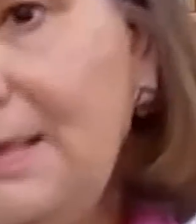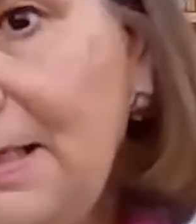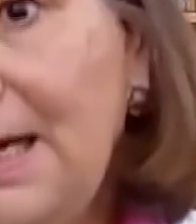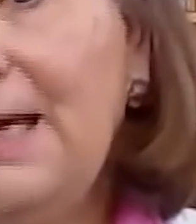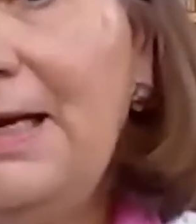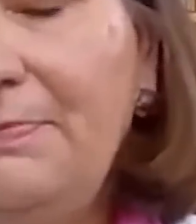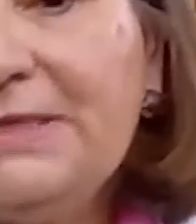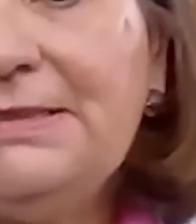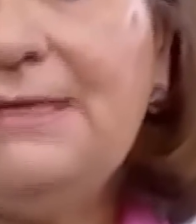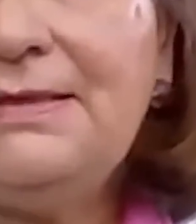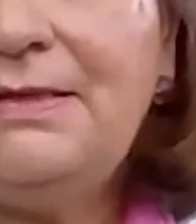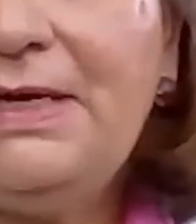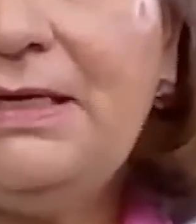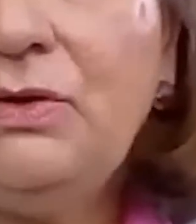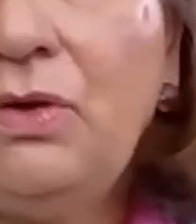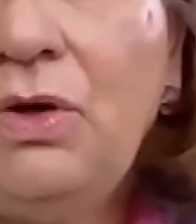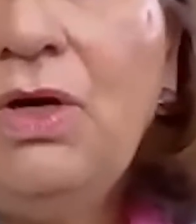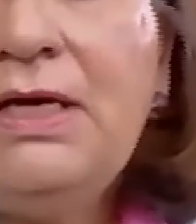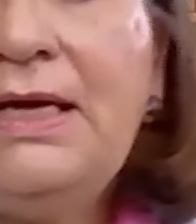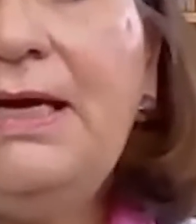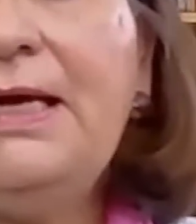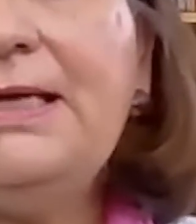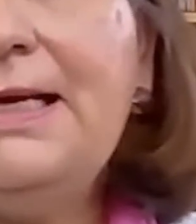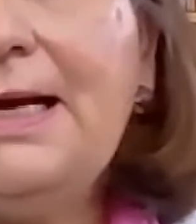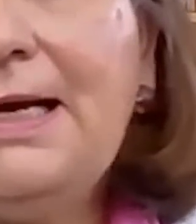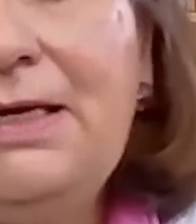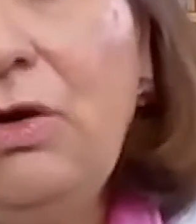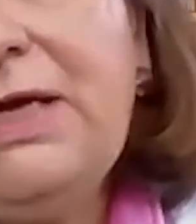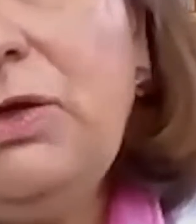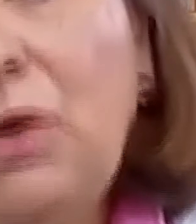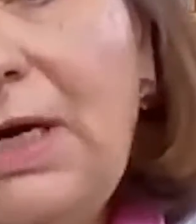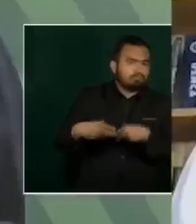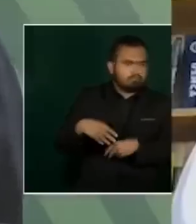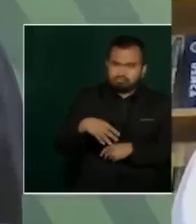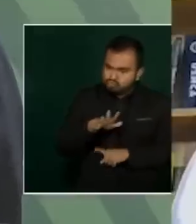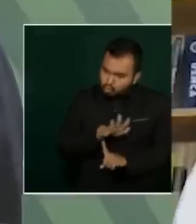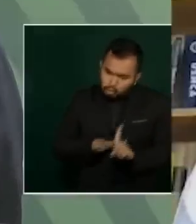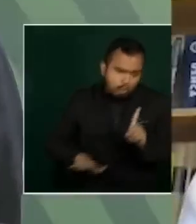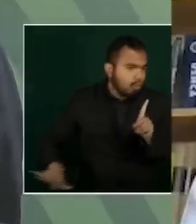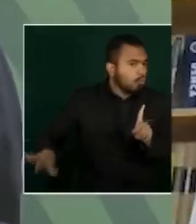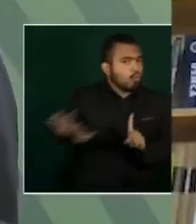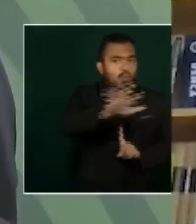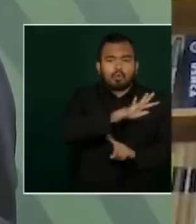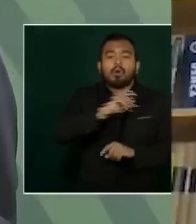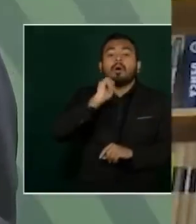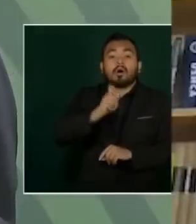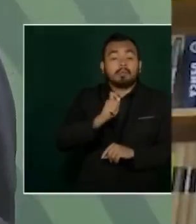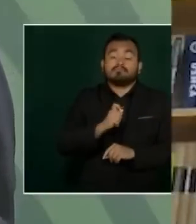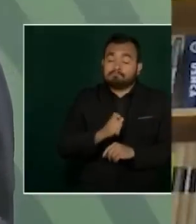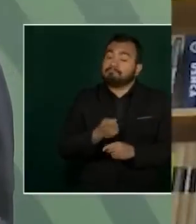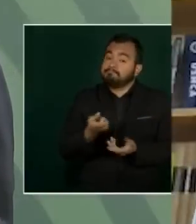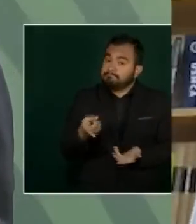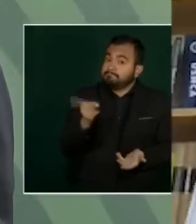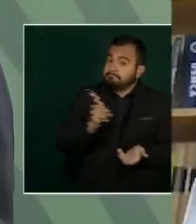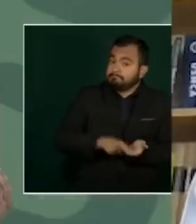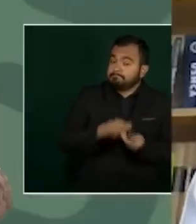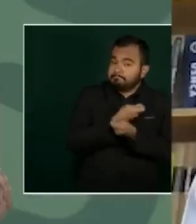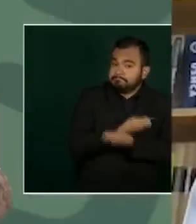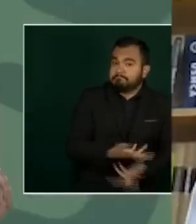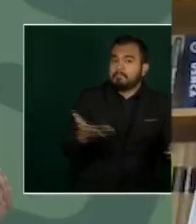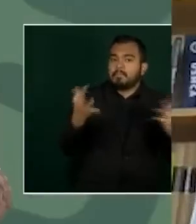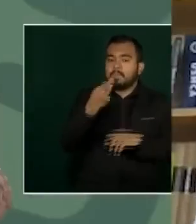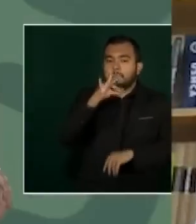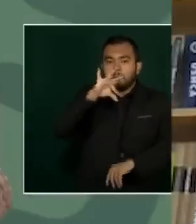la que tenía el presidente de México. Y lo que yo le decía que podía ser la relación con los